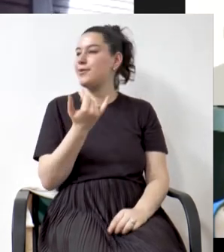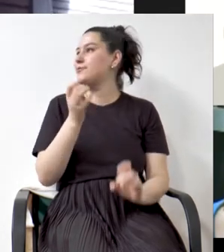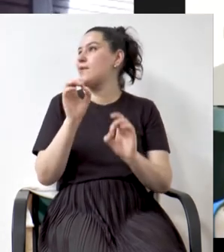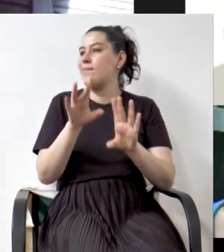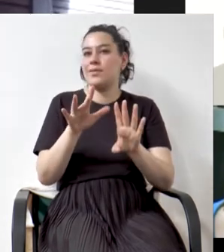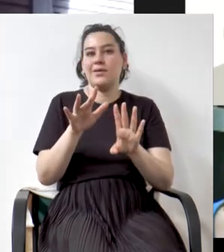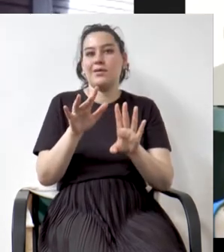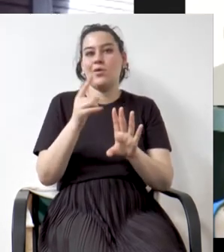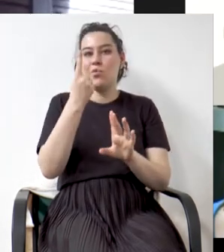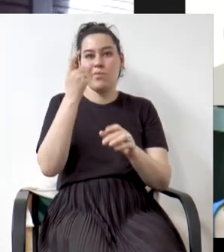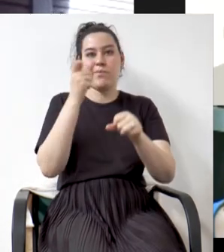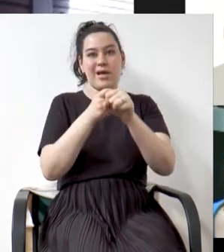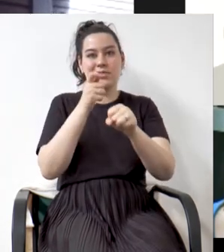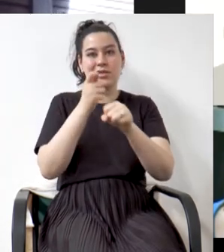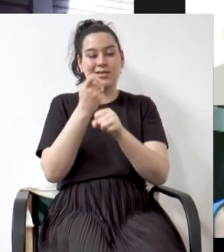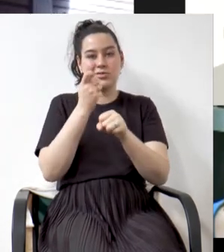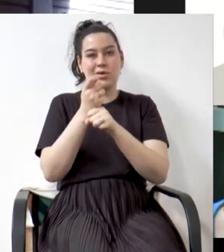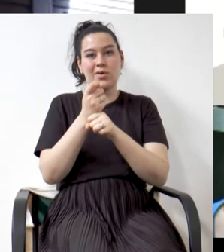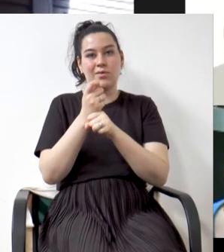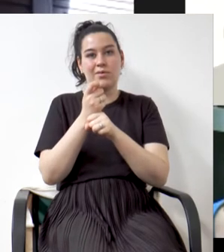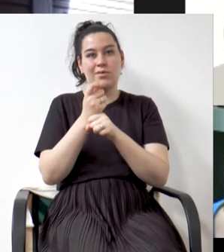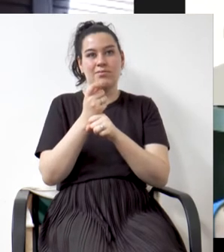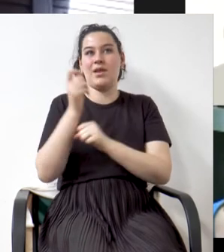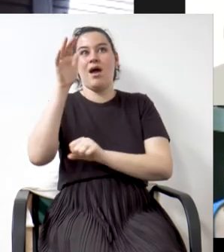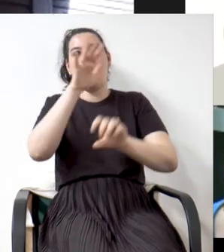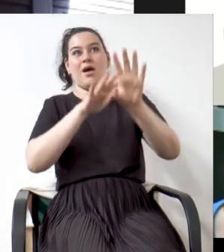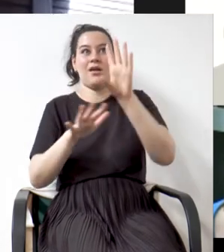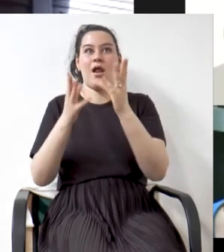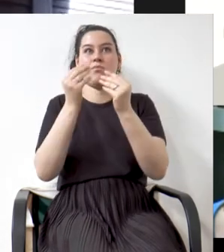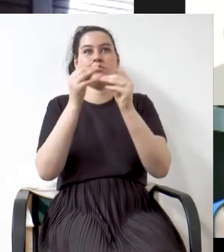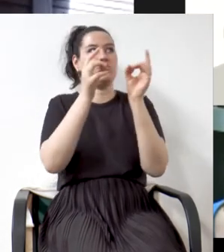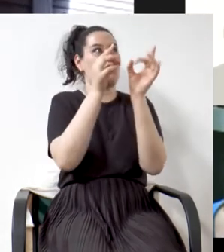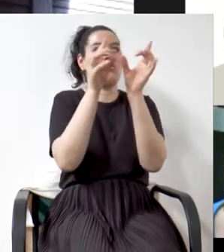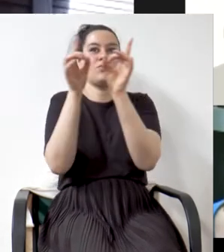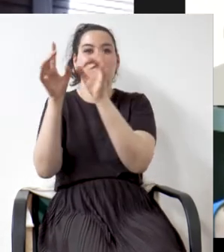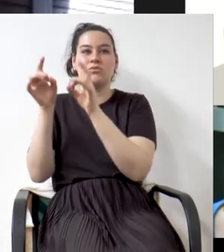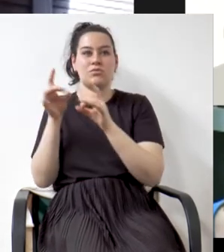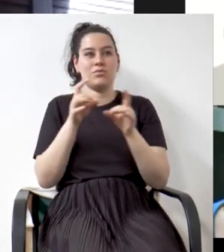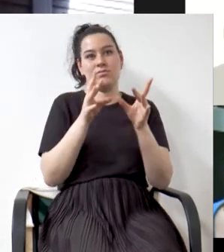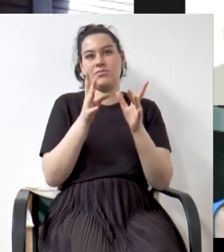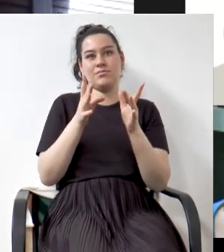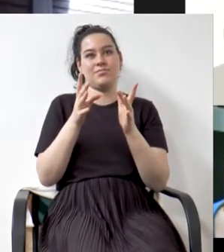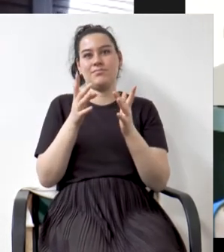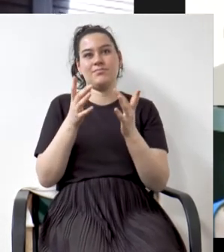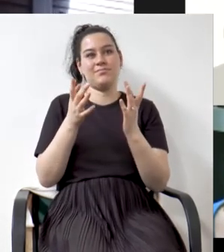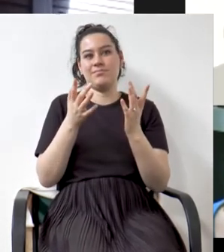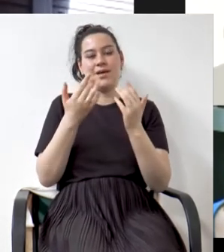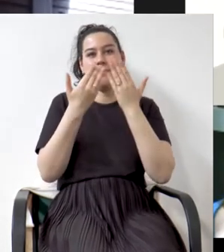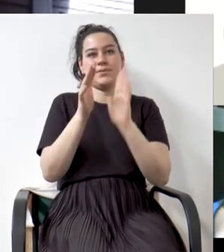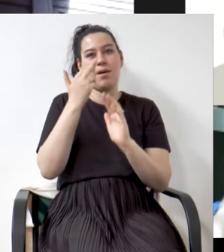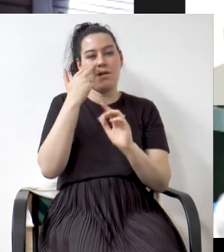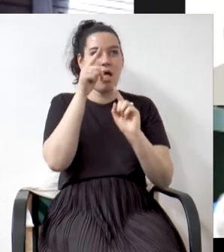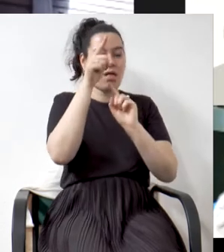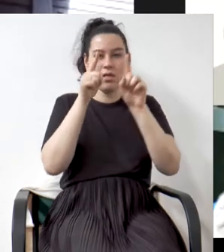solamente un martillo para hacer frente a una infinidad de problemas, todos esos problemas van a parecer clavos, digamos, como